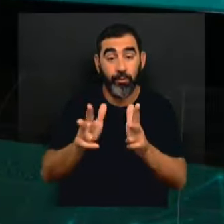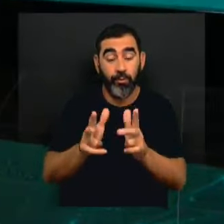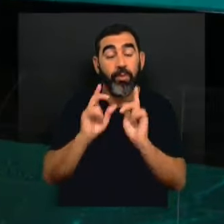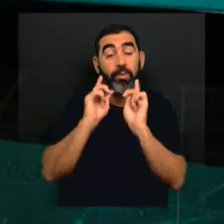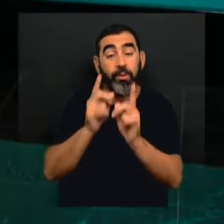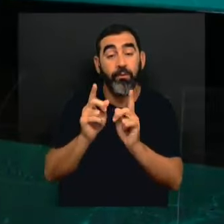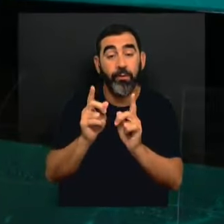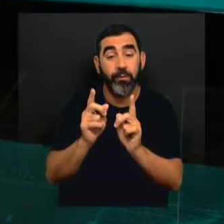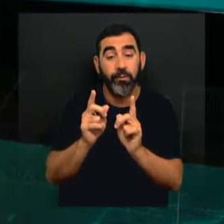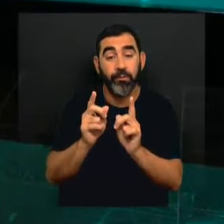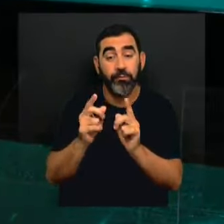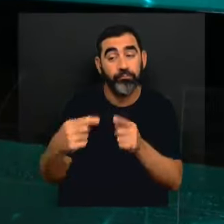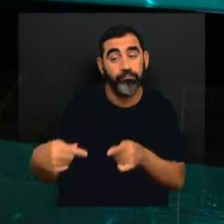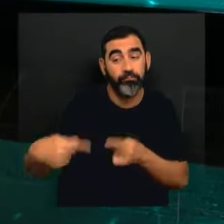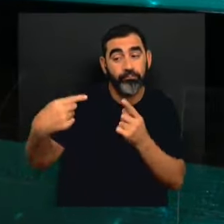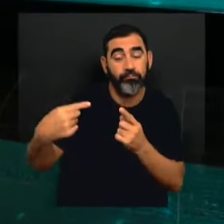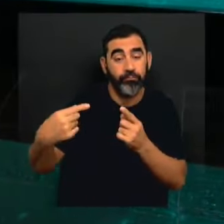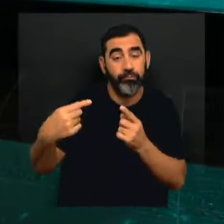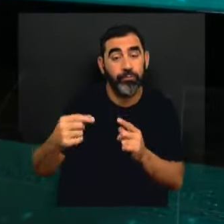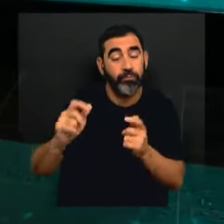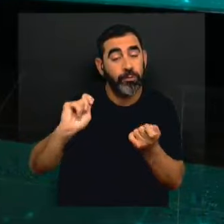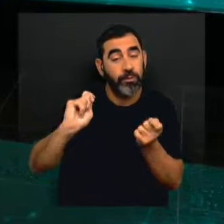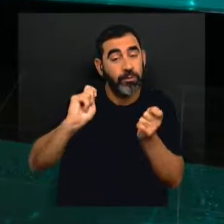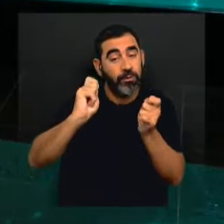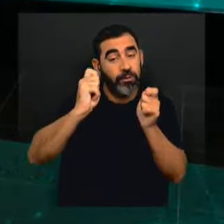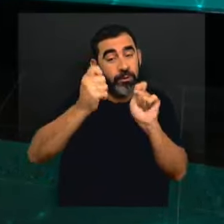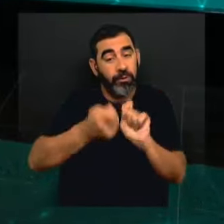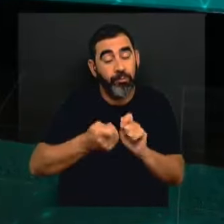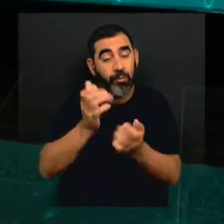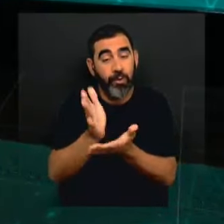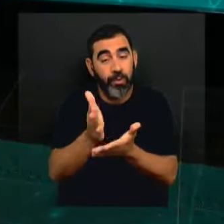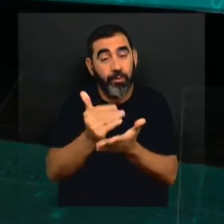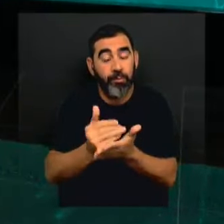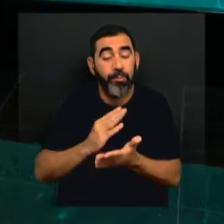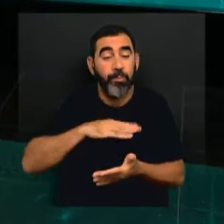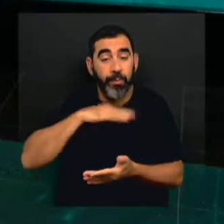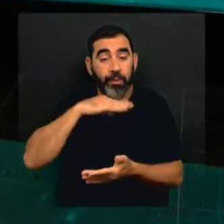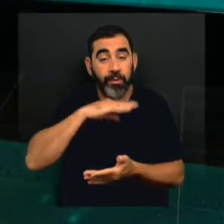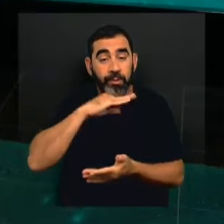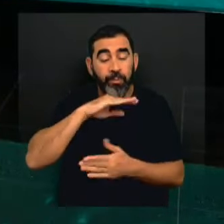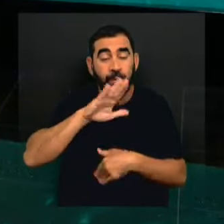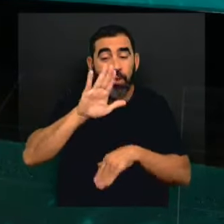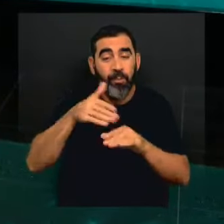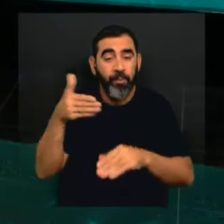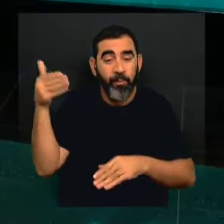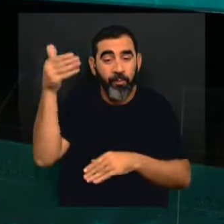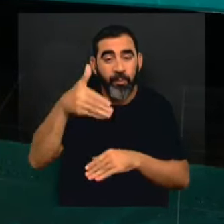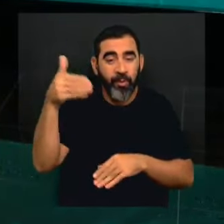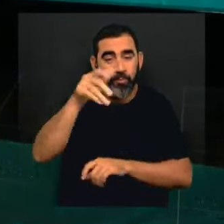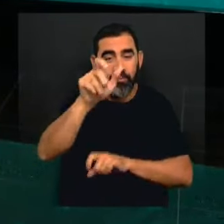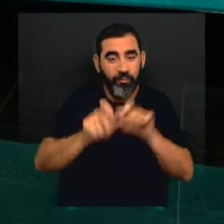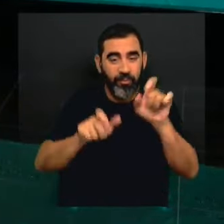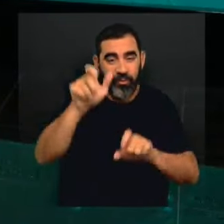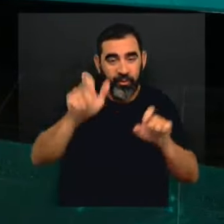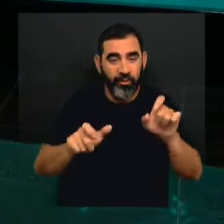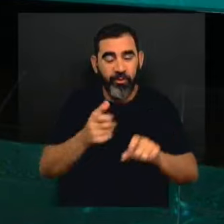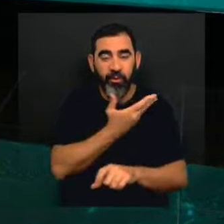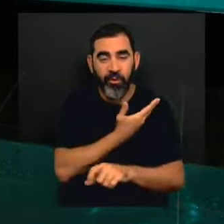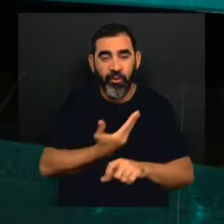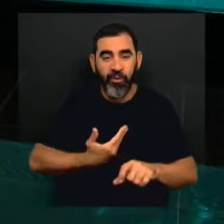poner debate un nuevo cambio en la estructura departamental para que haya mayor participación de la ciudadanía a nivel de los